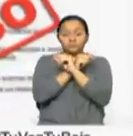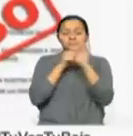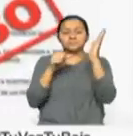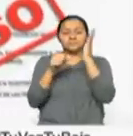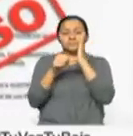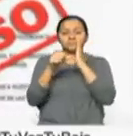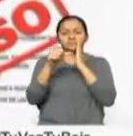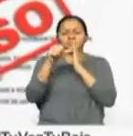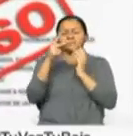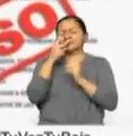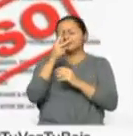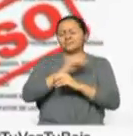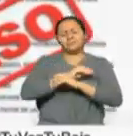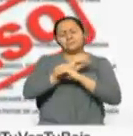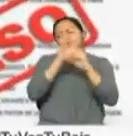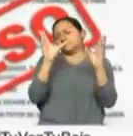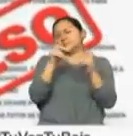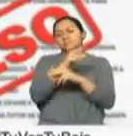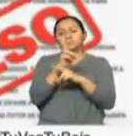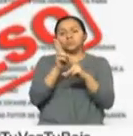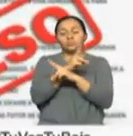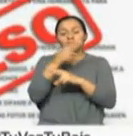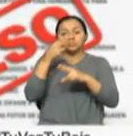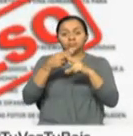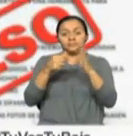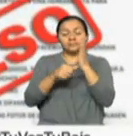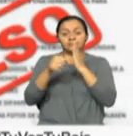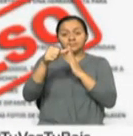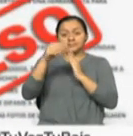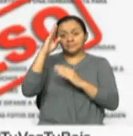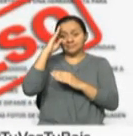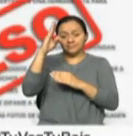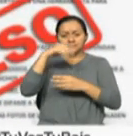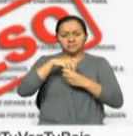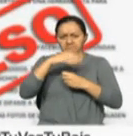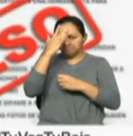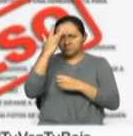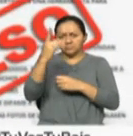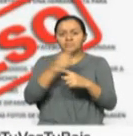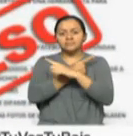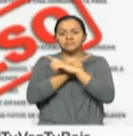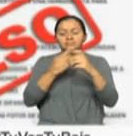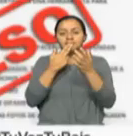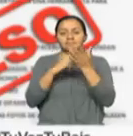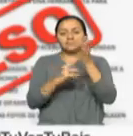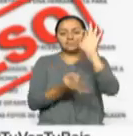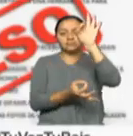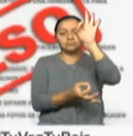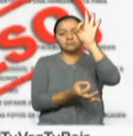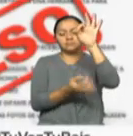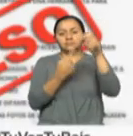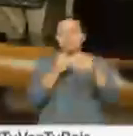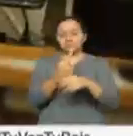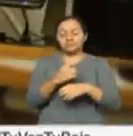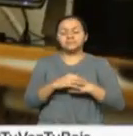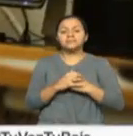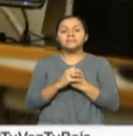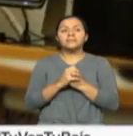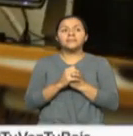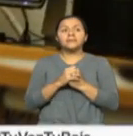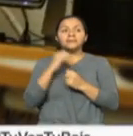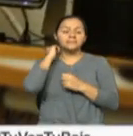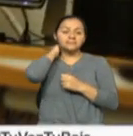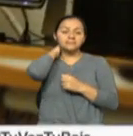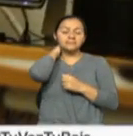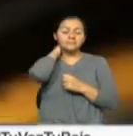Interior rechazó el uso ilegítimo del nombre de esta cartera de Estado en un falso comunicado que circula en redes sociales, en el que se